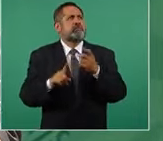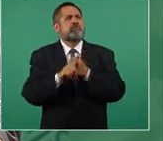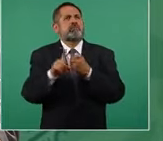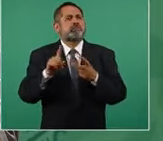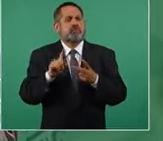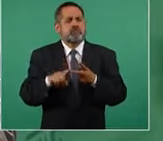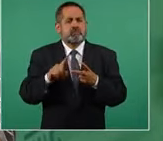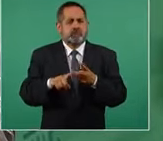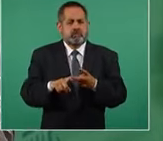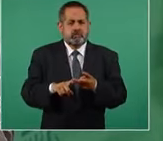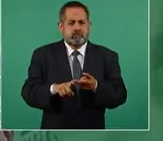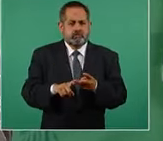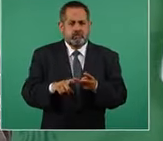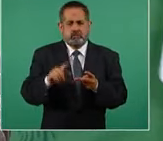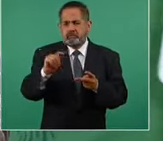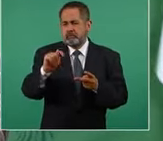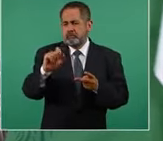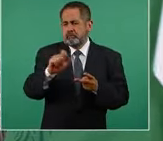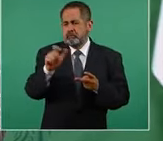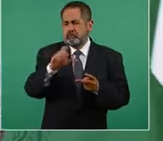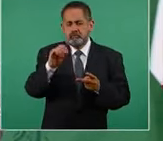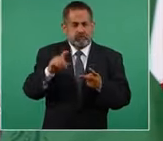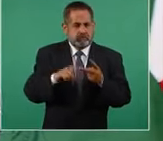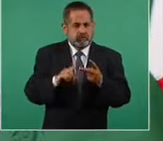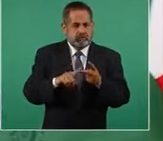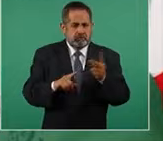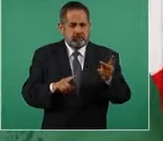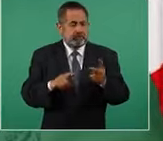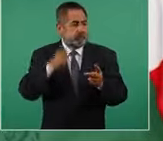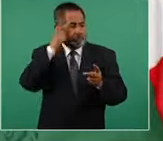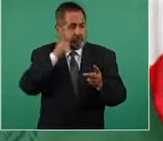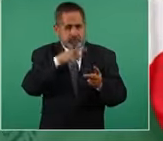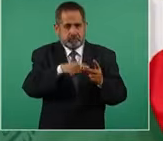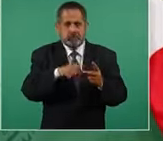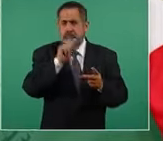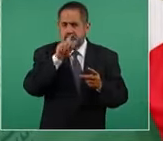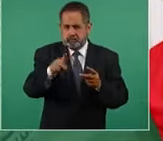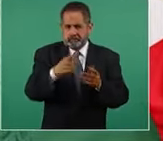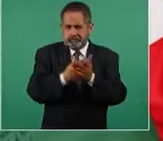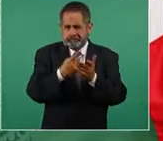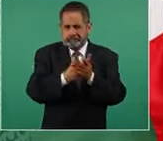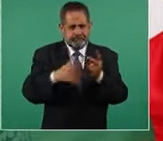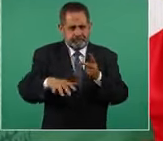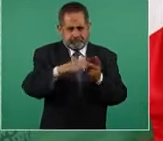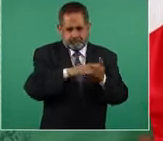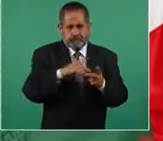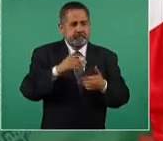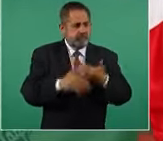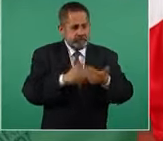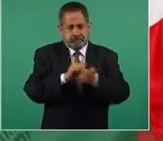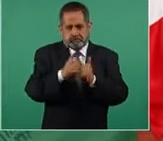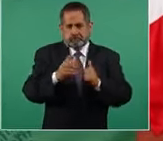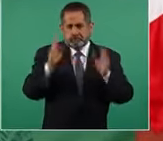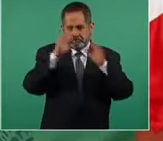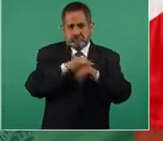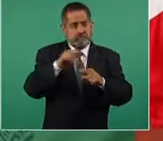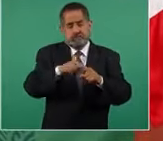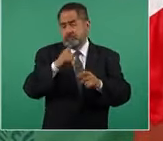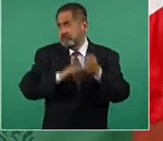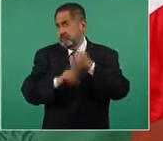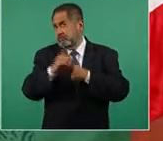es Taxco, en Guerrero, que ya también se está avanzando y se va a resolver, que lleva